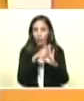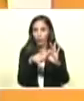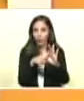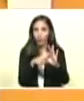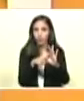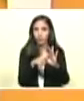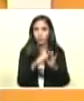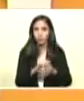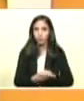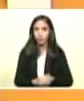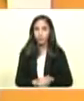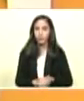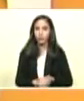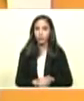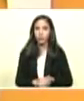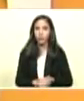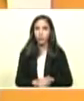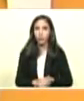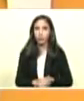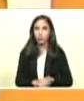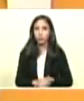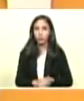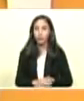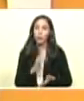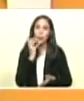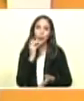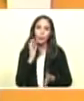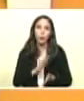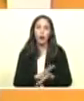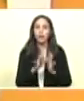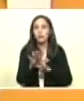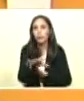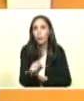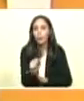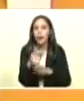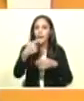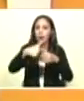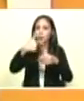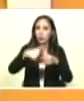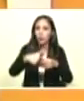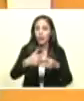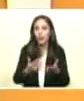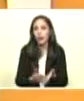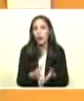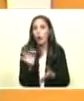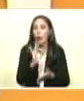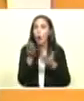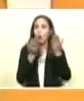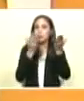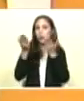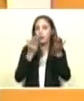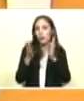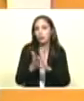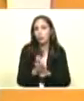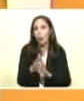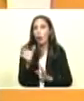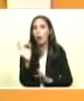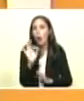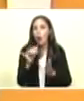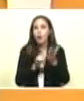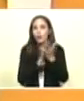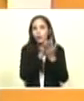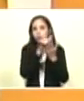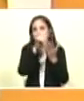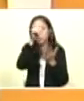criptomonedas y en Petro, del combustible y los servicios asociados a las aerolíneas en la prestación de sus servicios